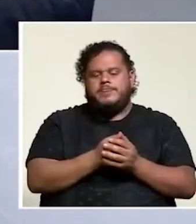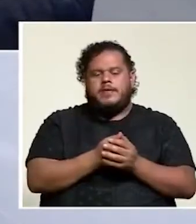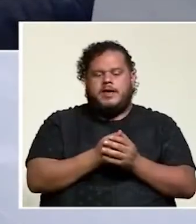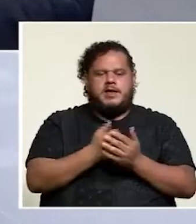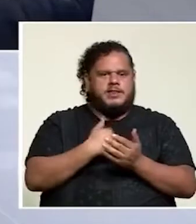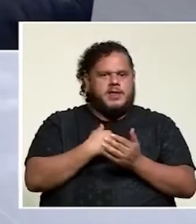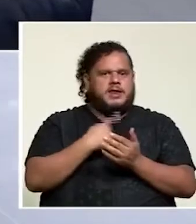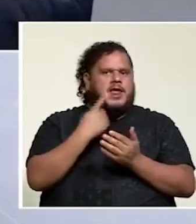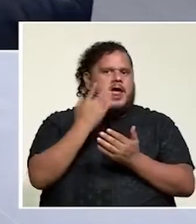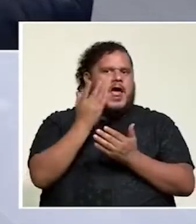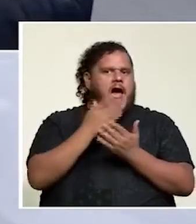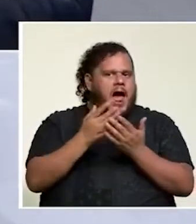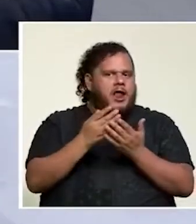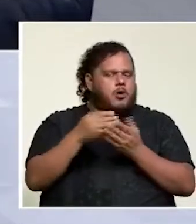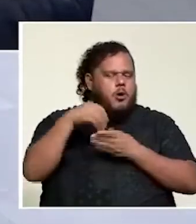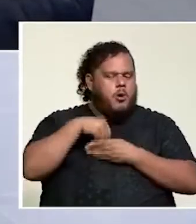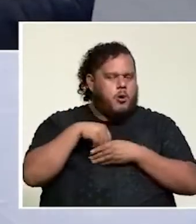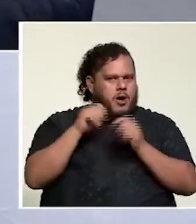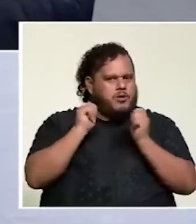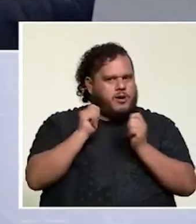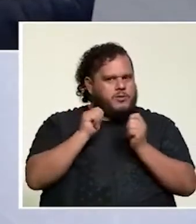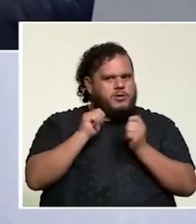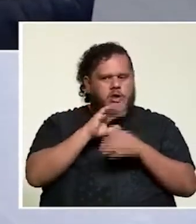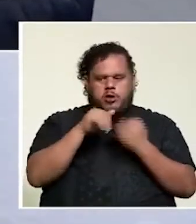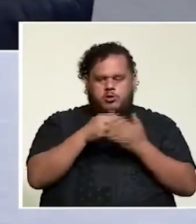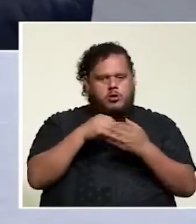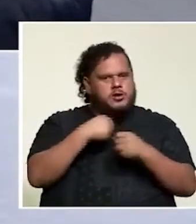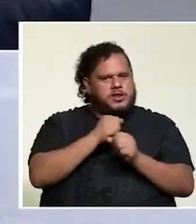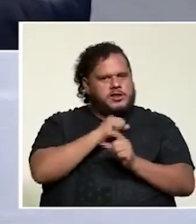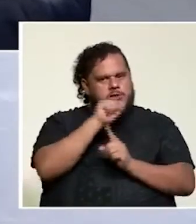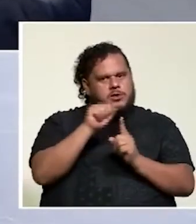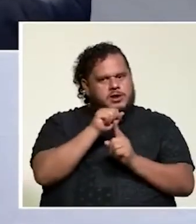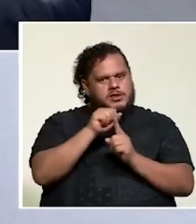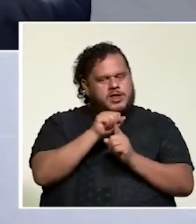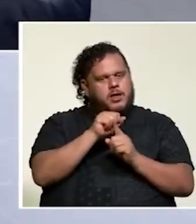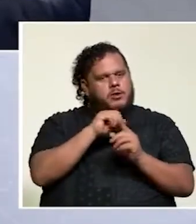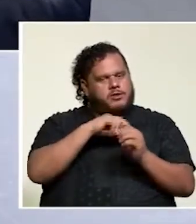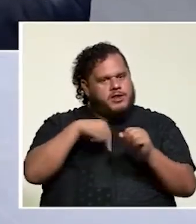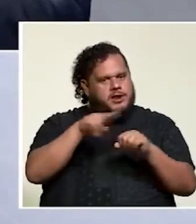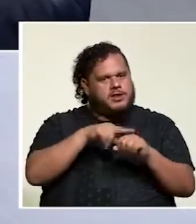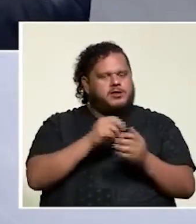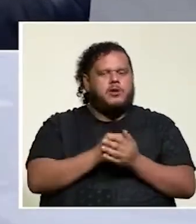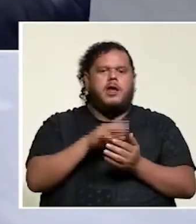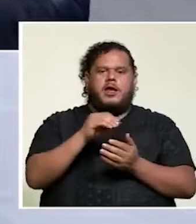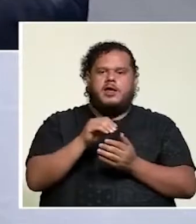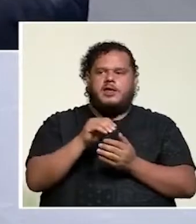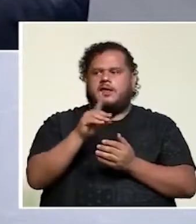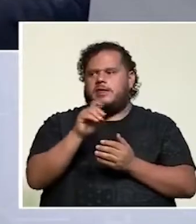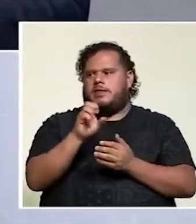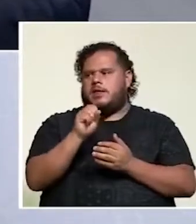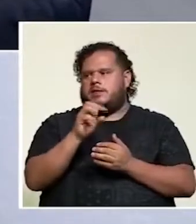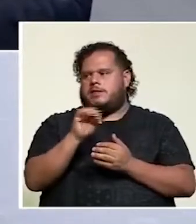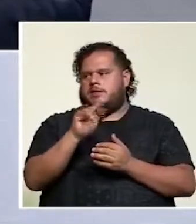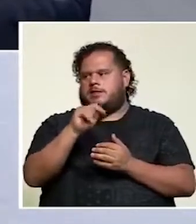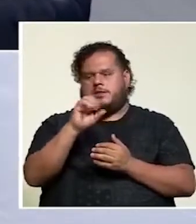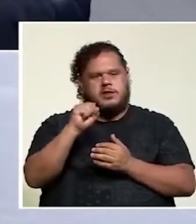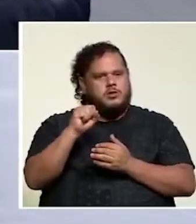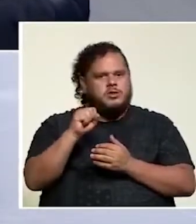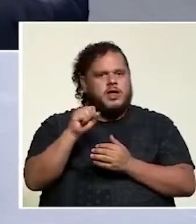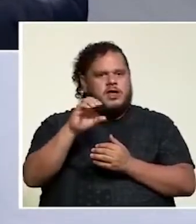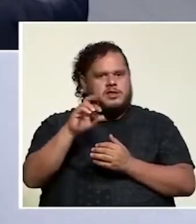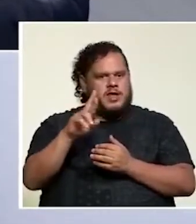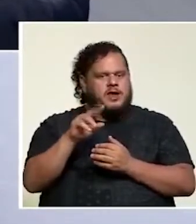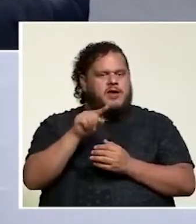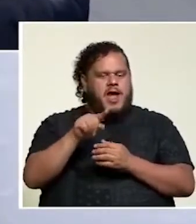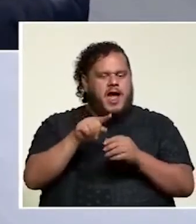por decirlo así, educativa, lo que está haciendo el Estado de la Nación. El Estado de la Nación, y decíamos, también el medio Delfino CR, los invitamos a que participen ustedes ahí. En